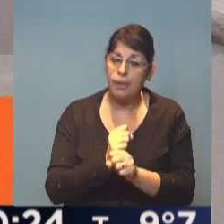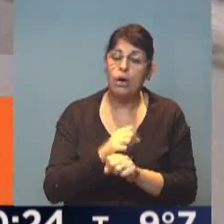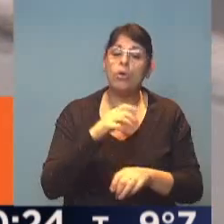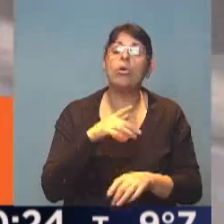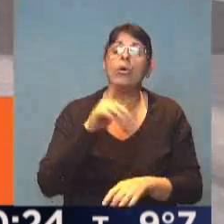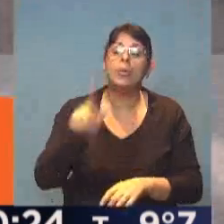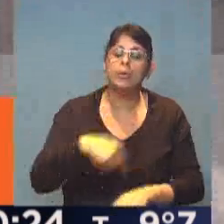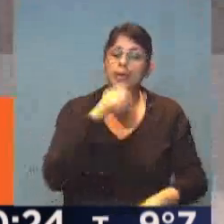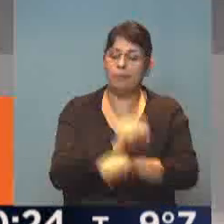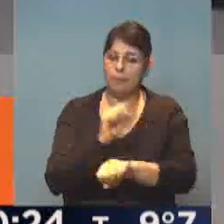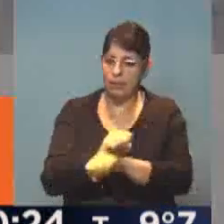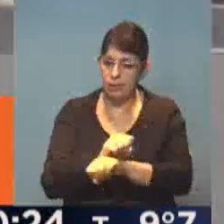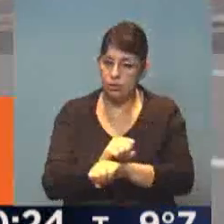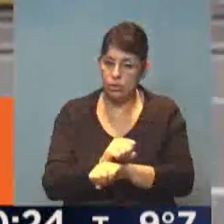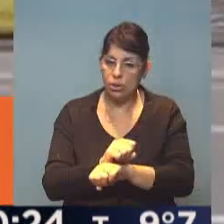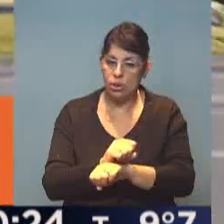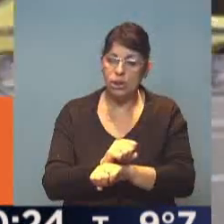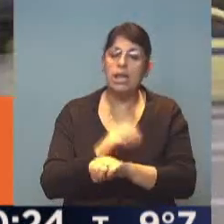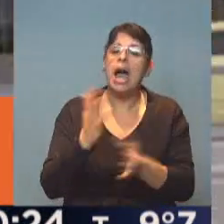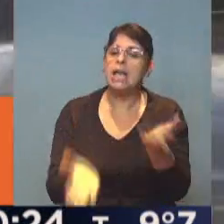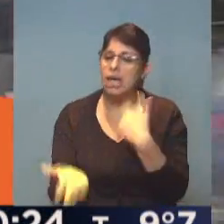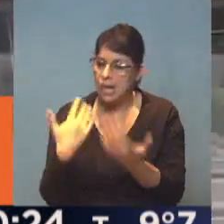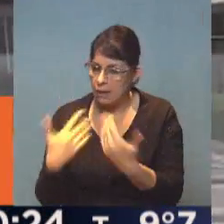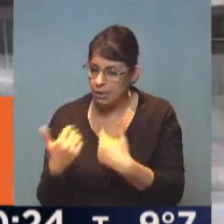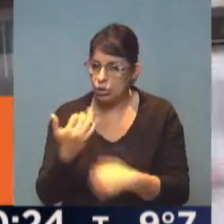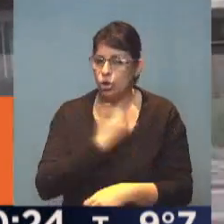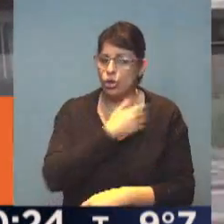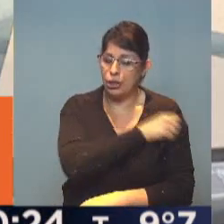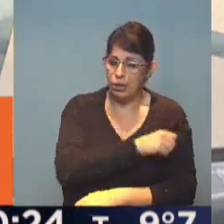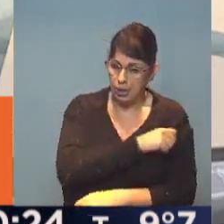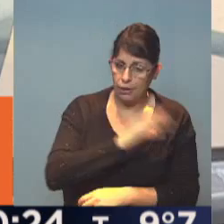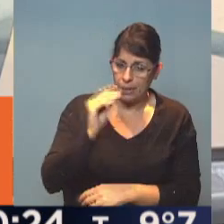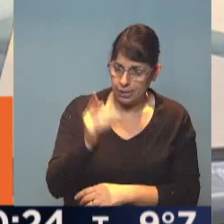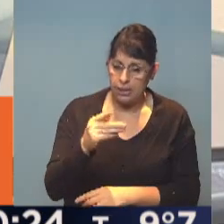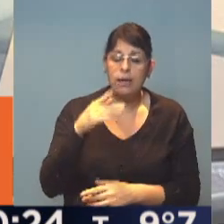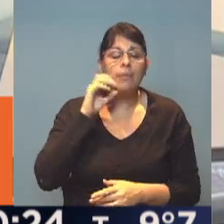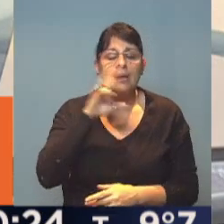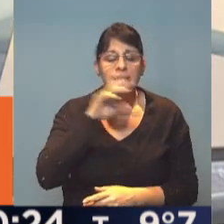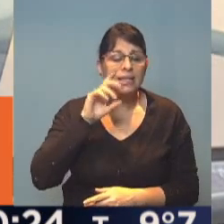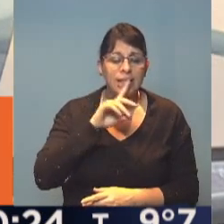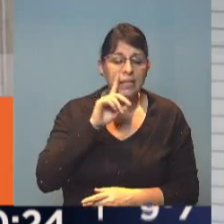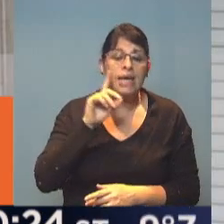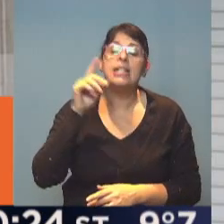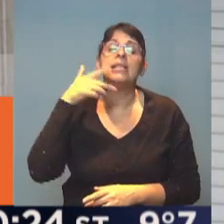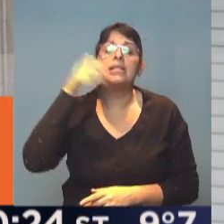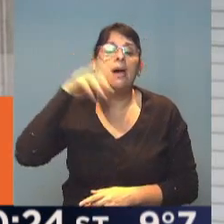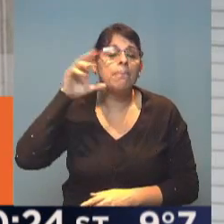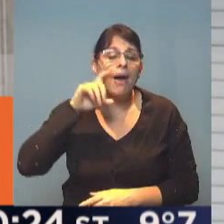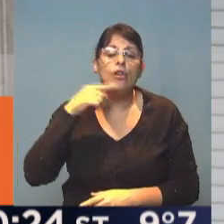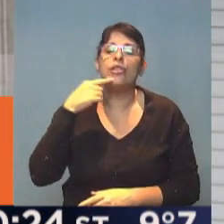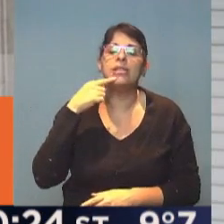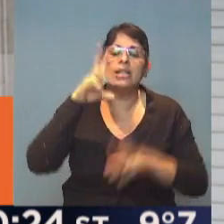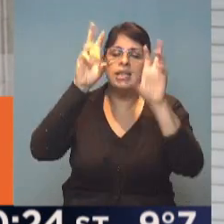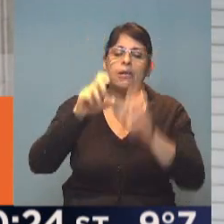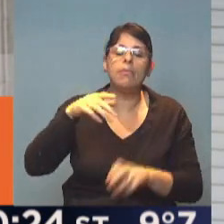detenciones traslados coercitivos y allanamientos en río de janeiro brasilia y san pablo fue denominado pozo seco